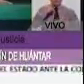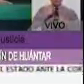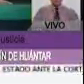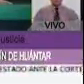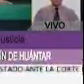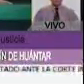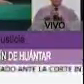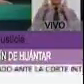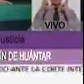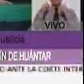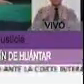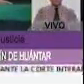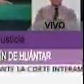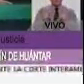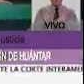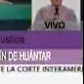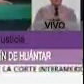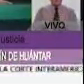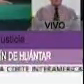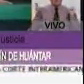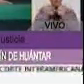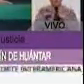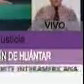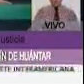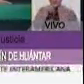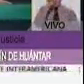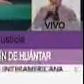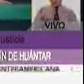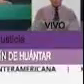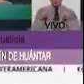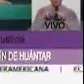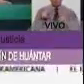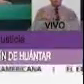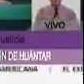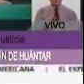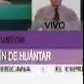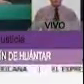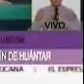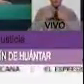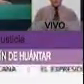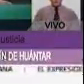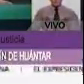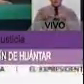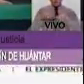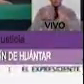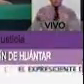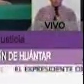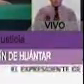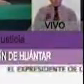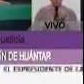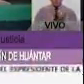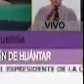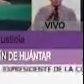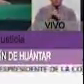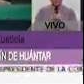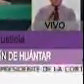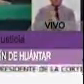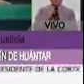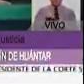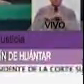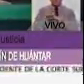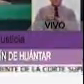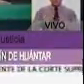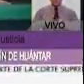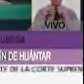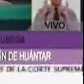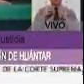en temas de tal trascendencia nacional, cuando el Estado en su conjunto es llevado a juicio internacional en una